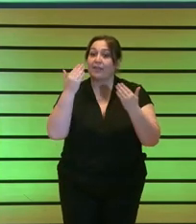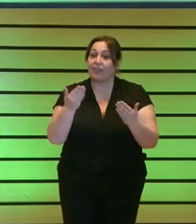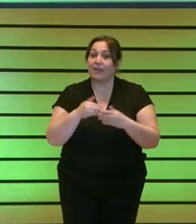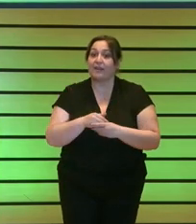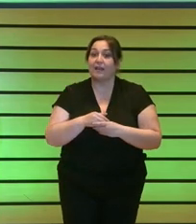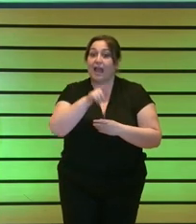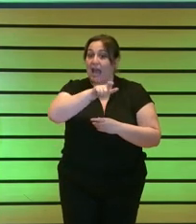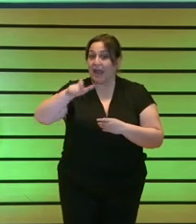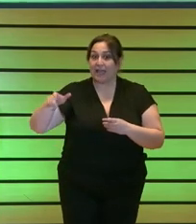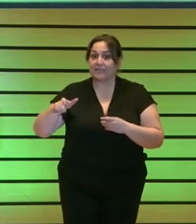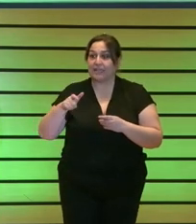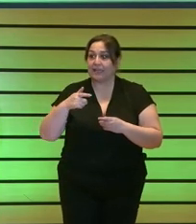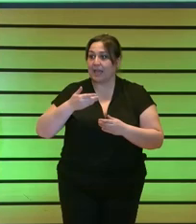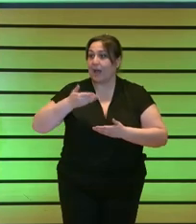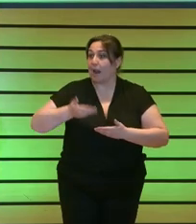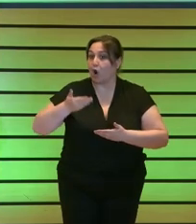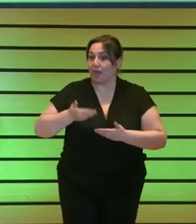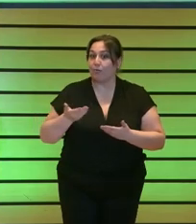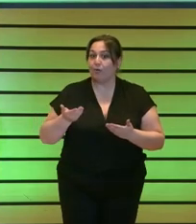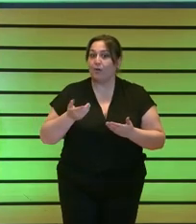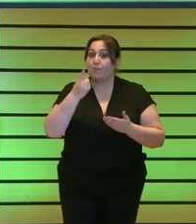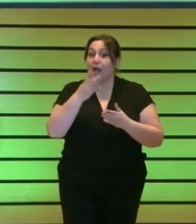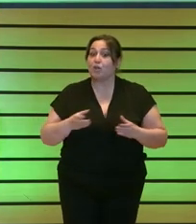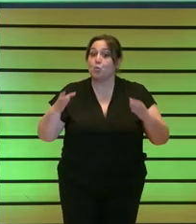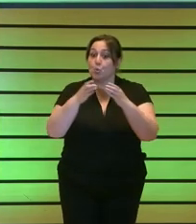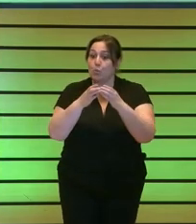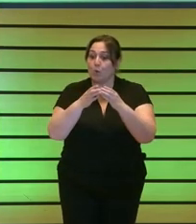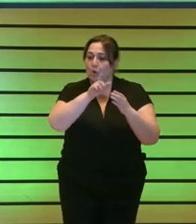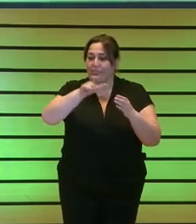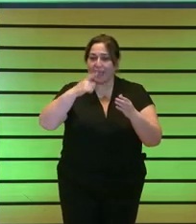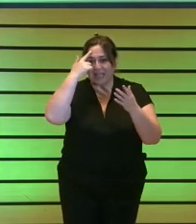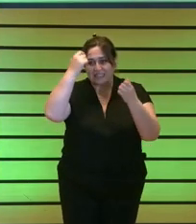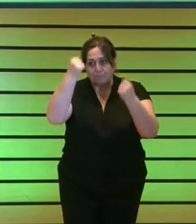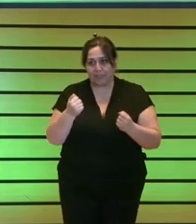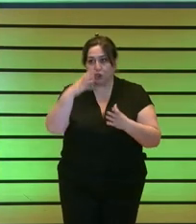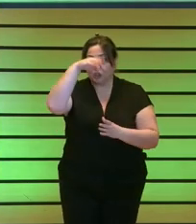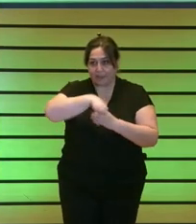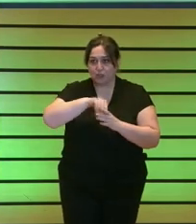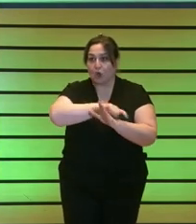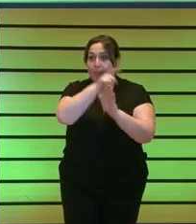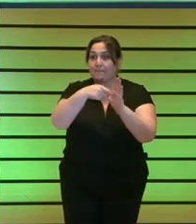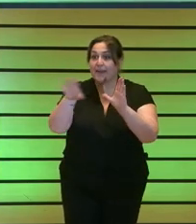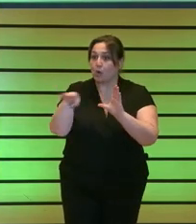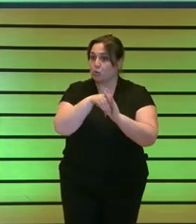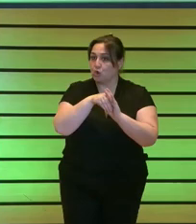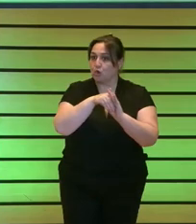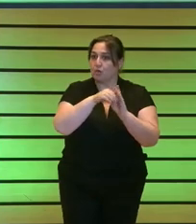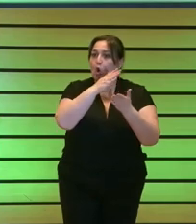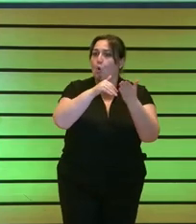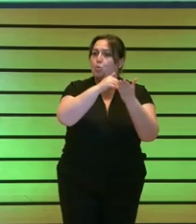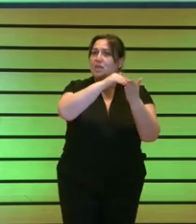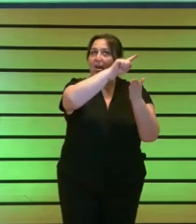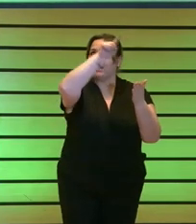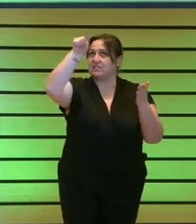la gente que las ha valorado porque ha habido un grupo de expertos internos de plena inclusión de distintas comunidades